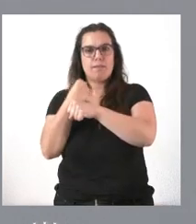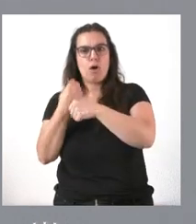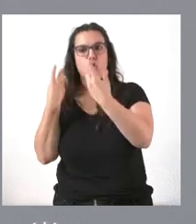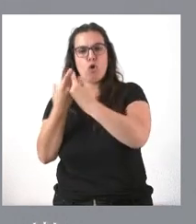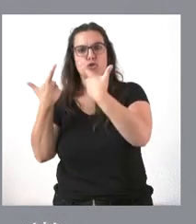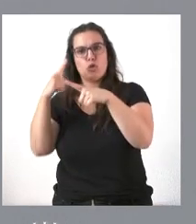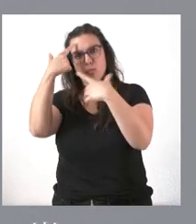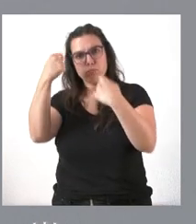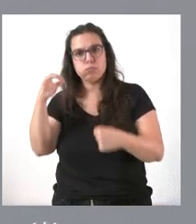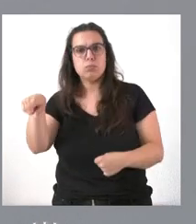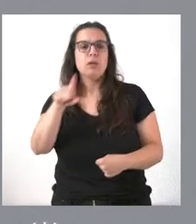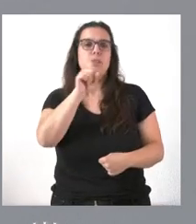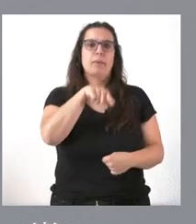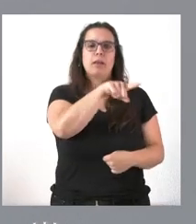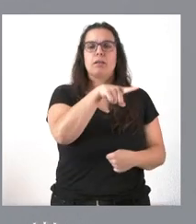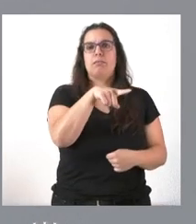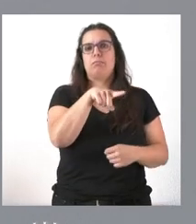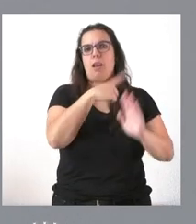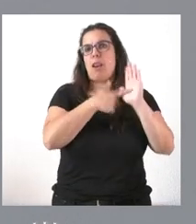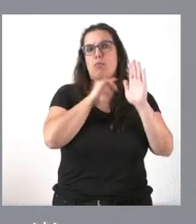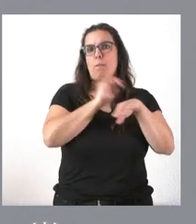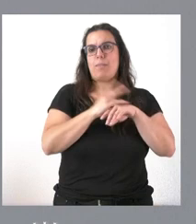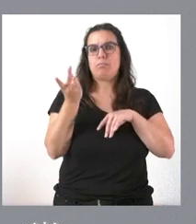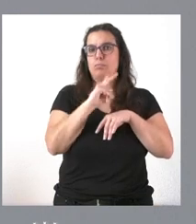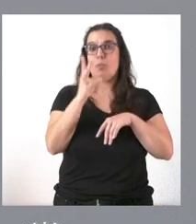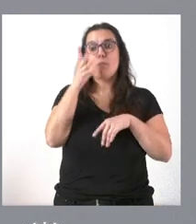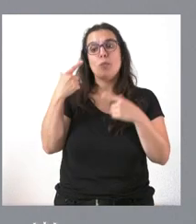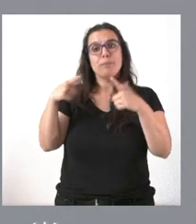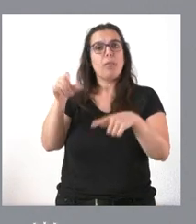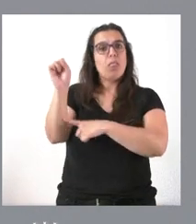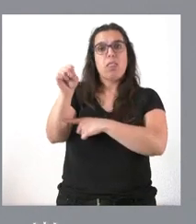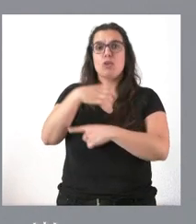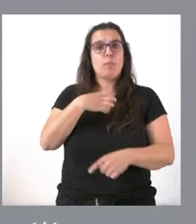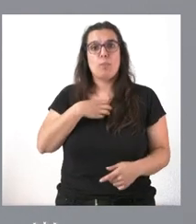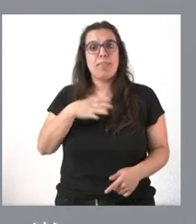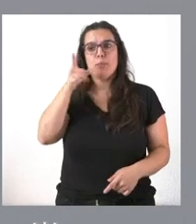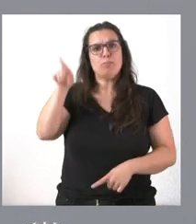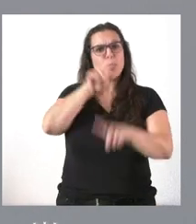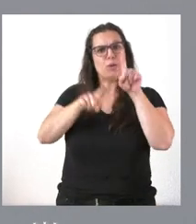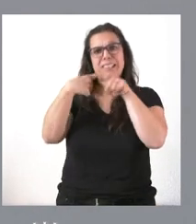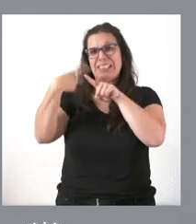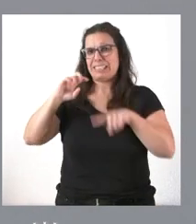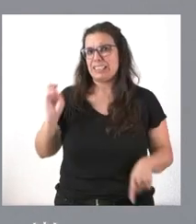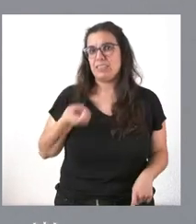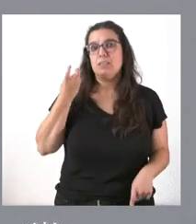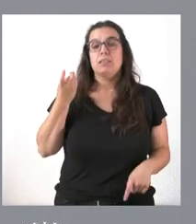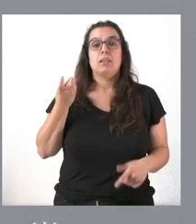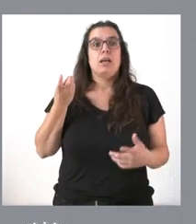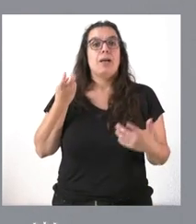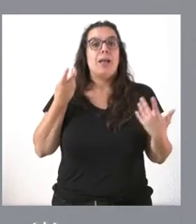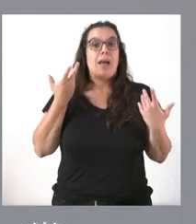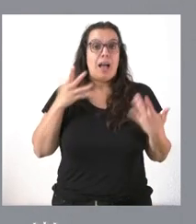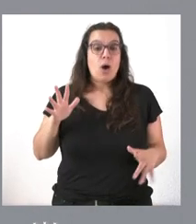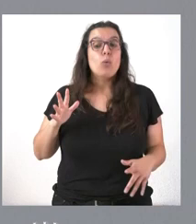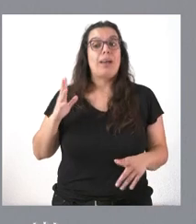la opinión del sector porque es un sector que no podemos ignorar que está pasando muchos problemas y aunque hay muchos intereses